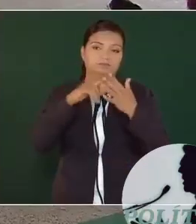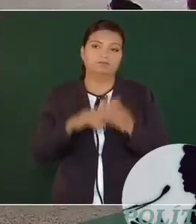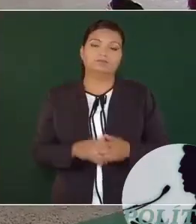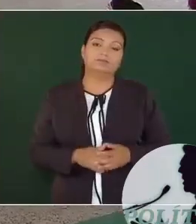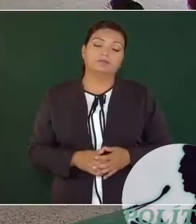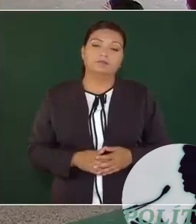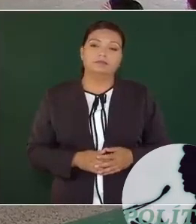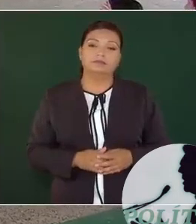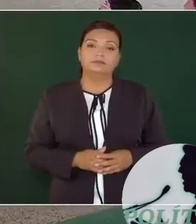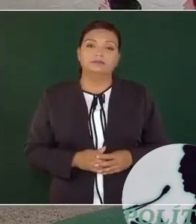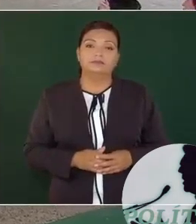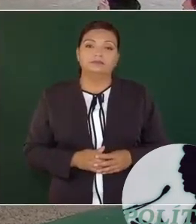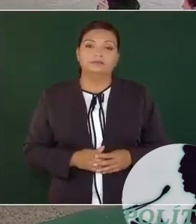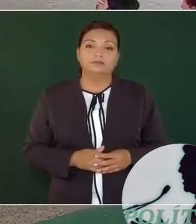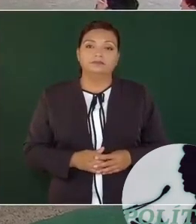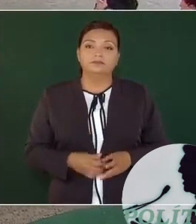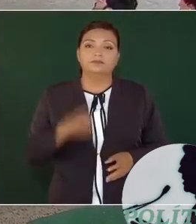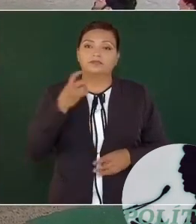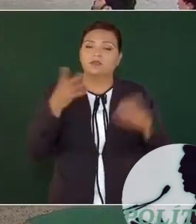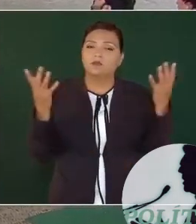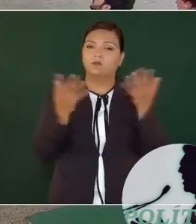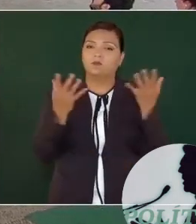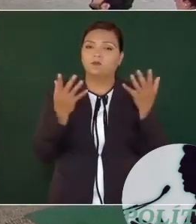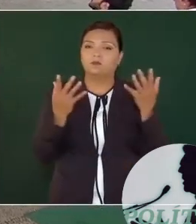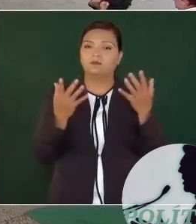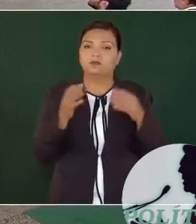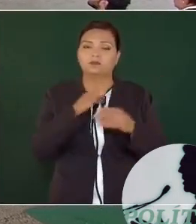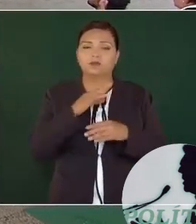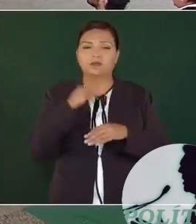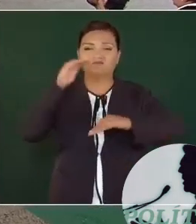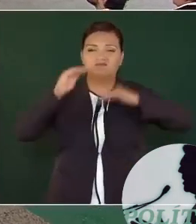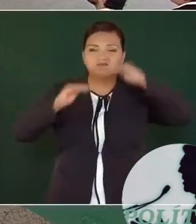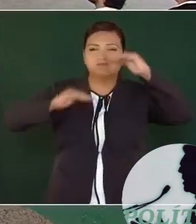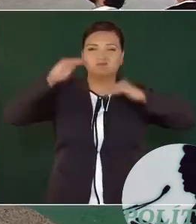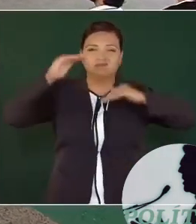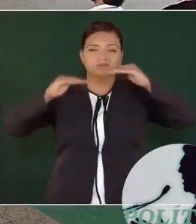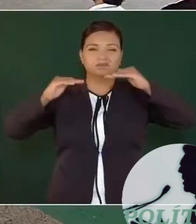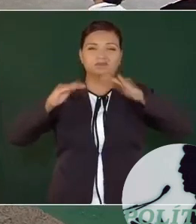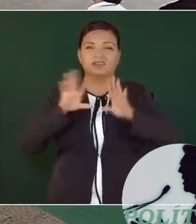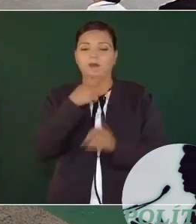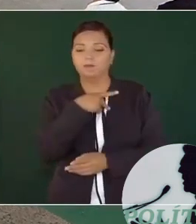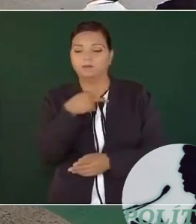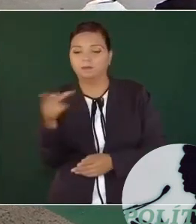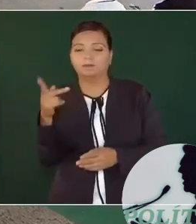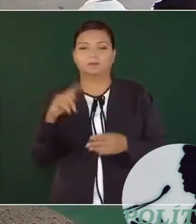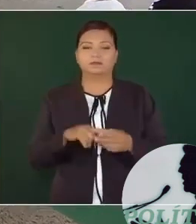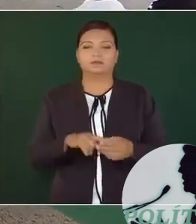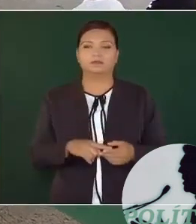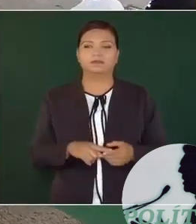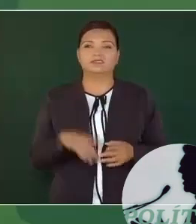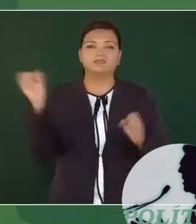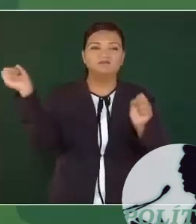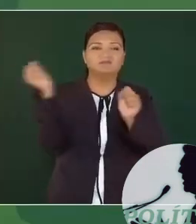Eso era lo que llevaba a la desigualdad, a la pobreza, a